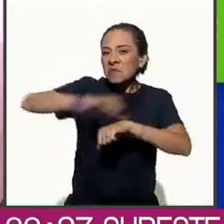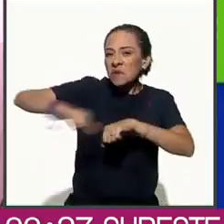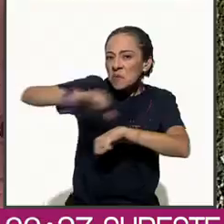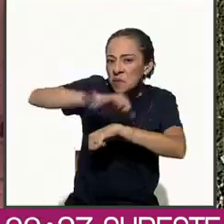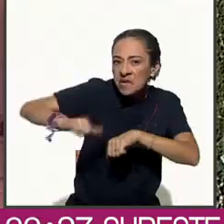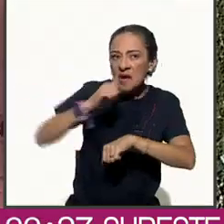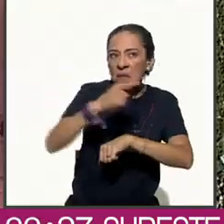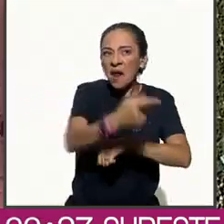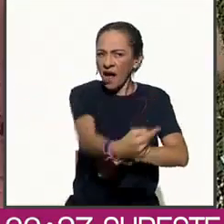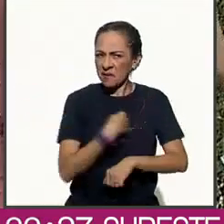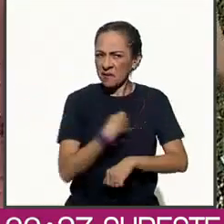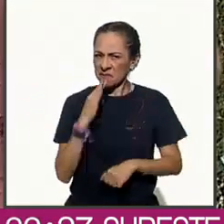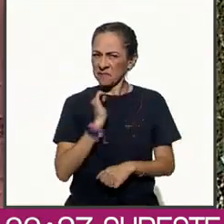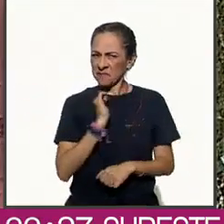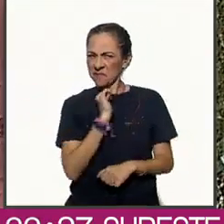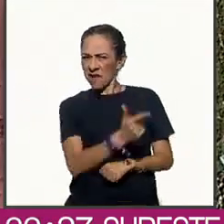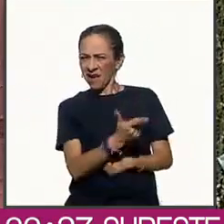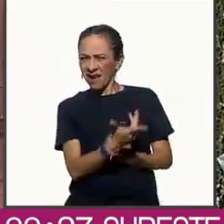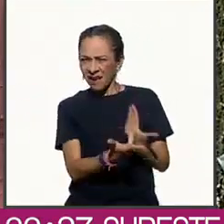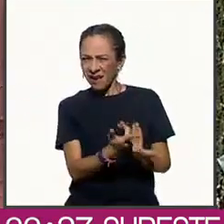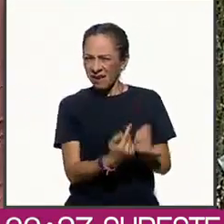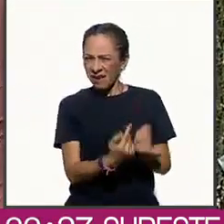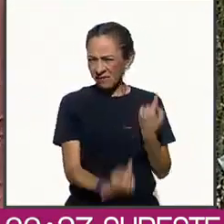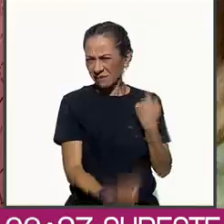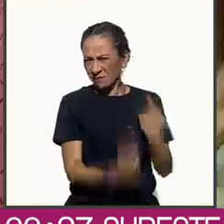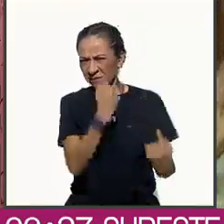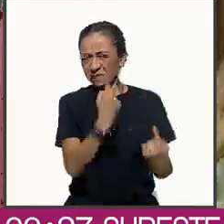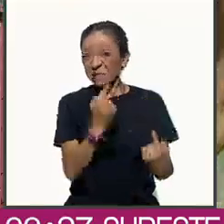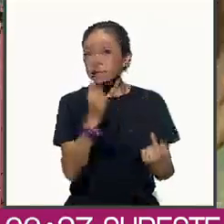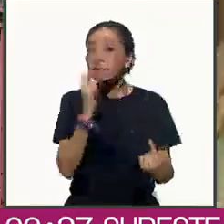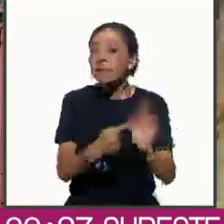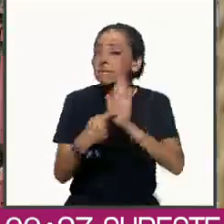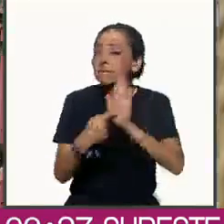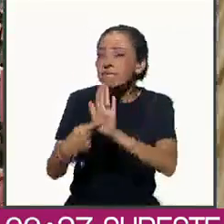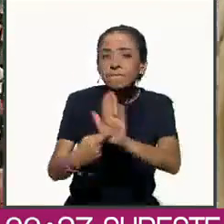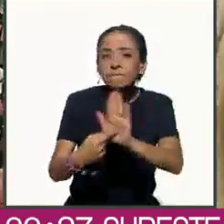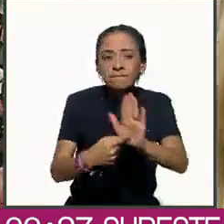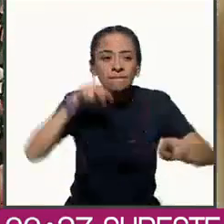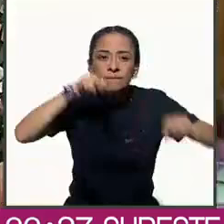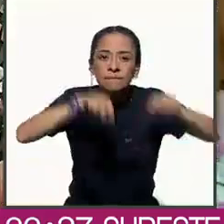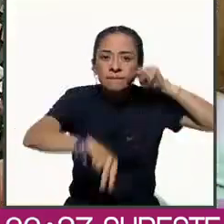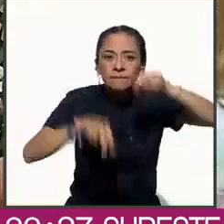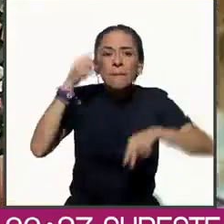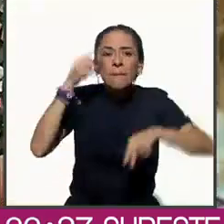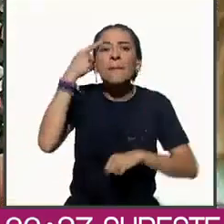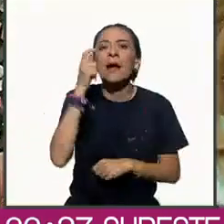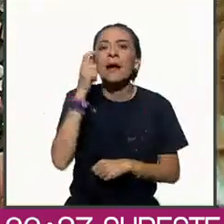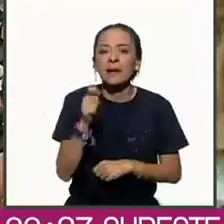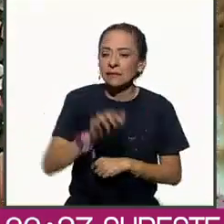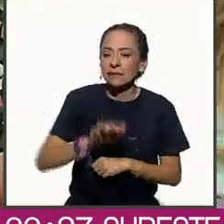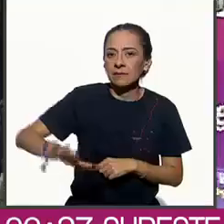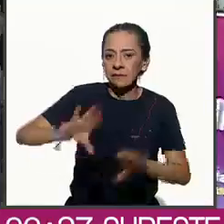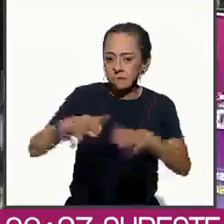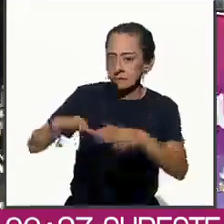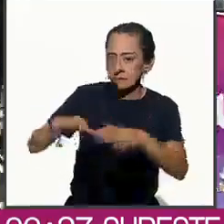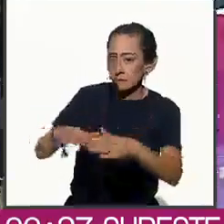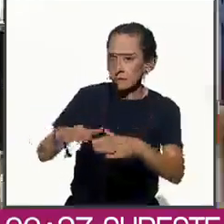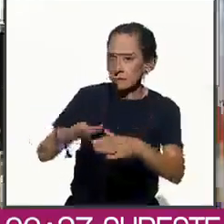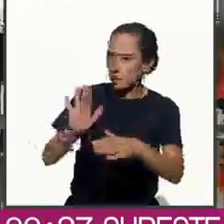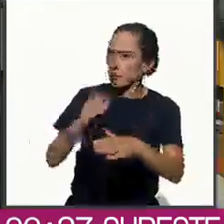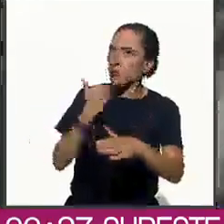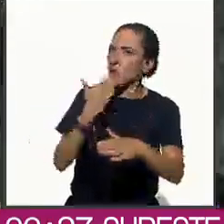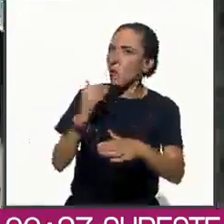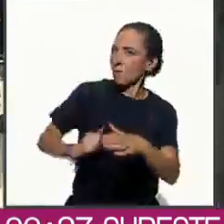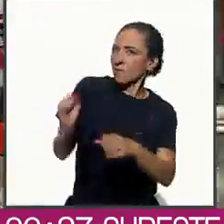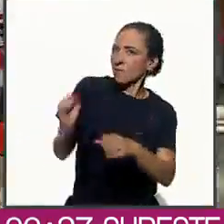ofenderme. Visibilidad, para cuestionar por qué ciertas poblaciones no ocupan los puestos de poder. Incluso en